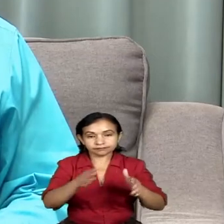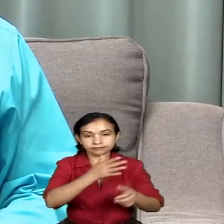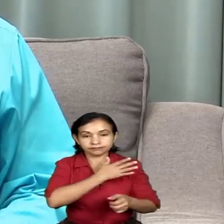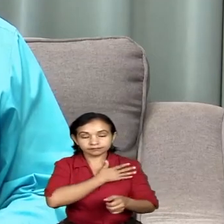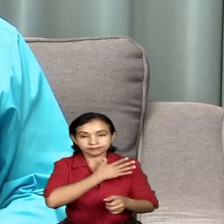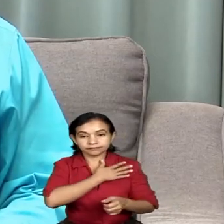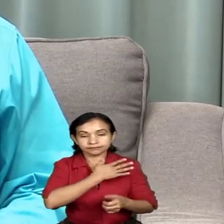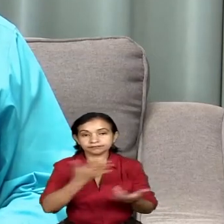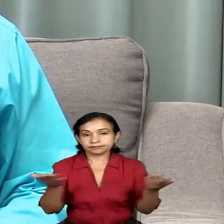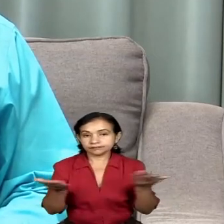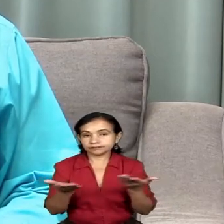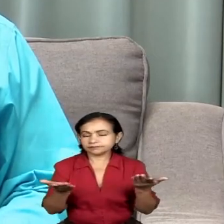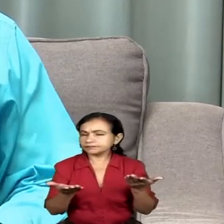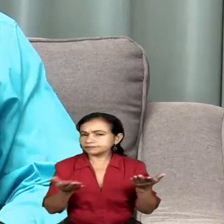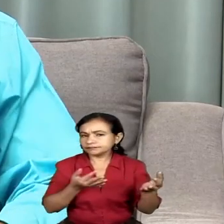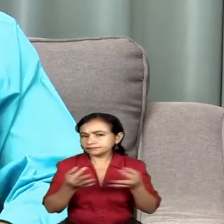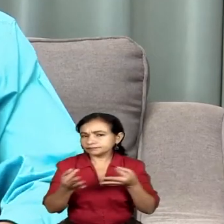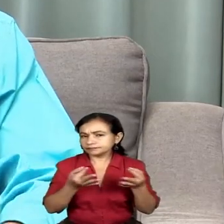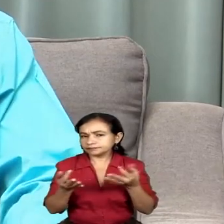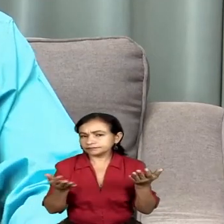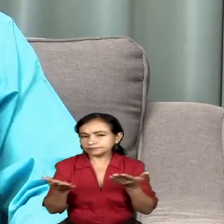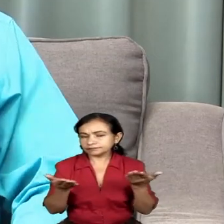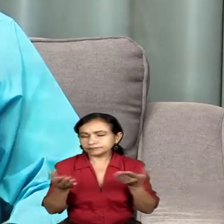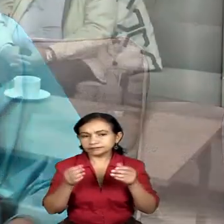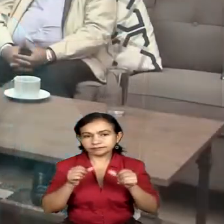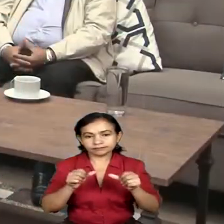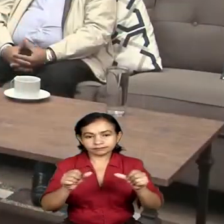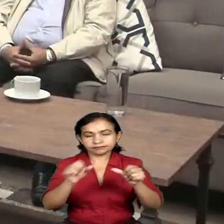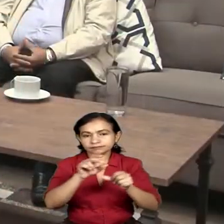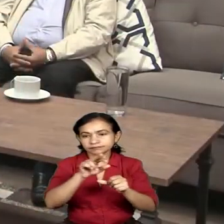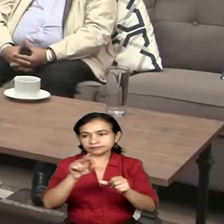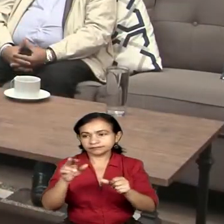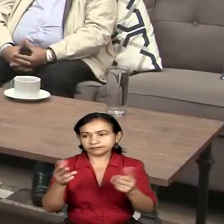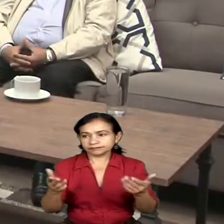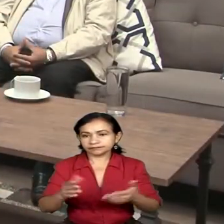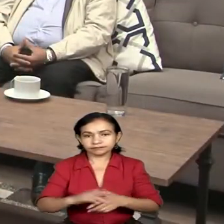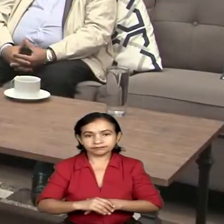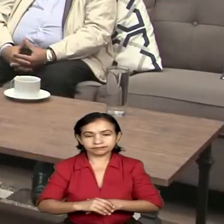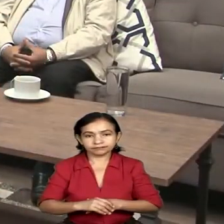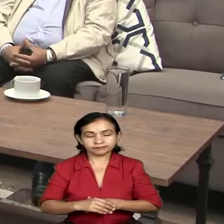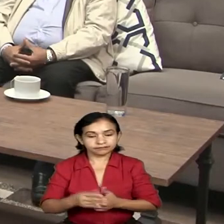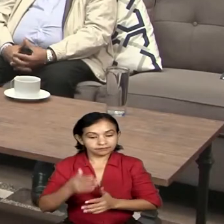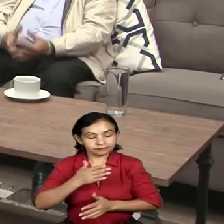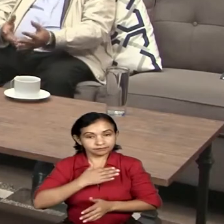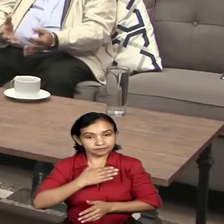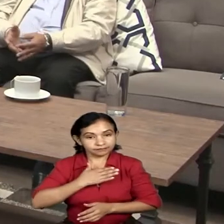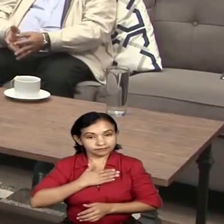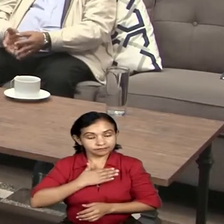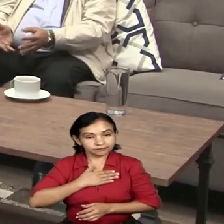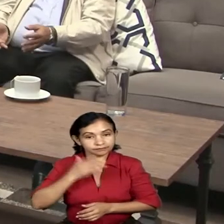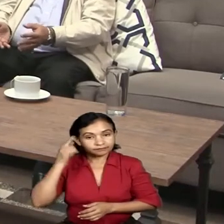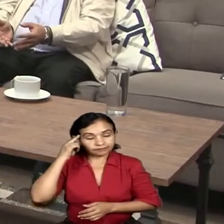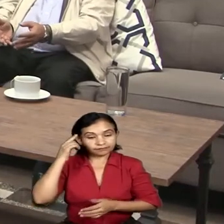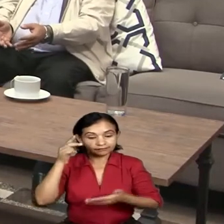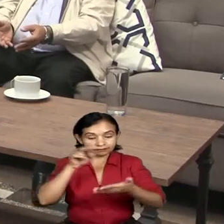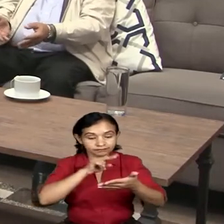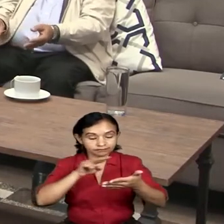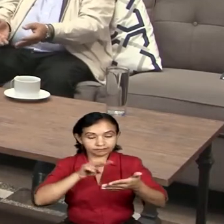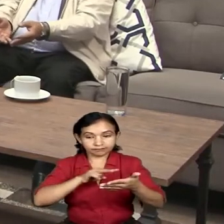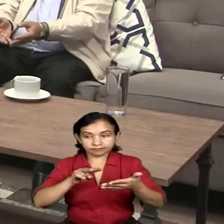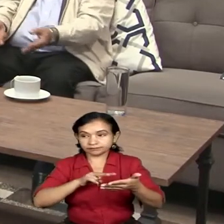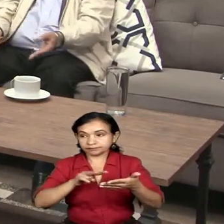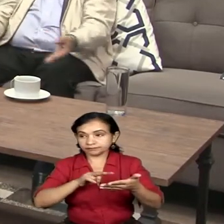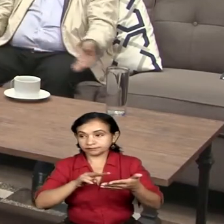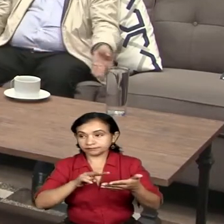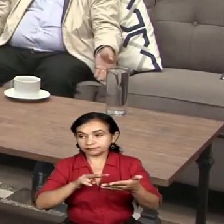dictadura somocista. ¿Qué tan vigente continúan siendo? Bueno, no, yo creo que lo que te leí es como que lo